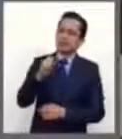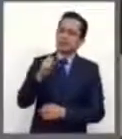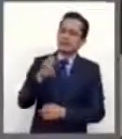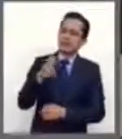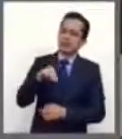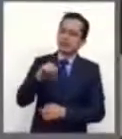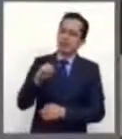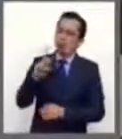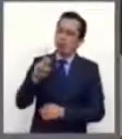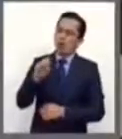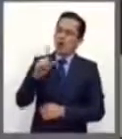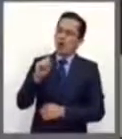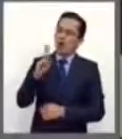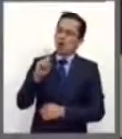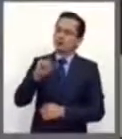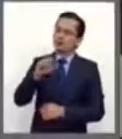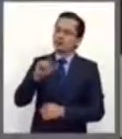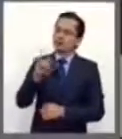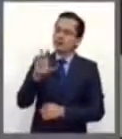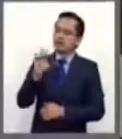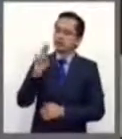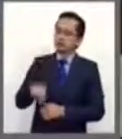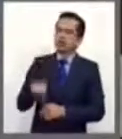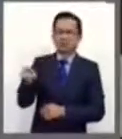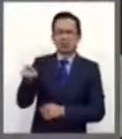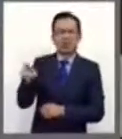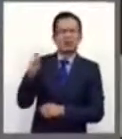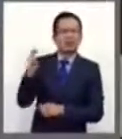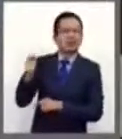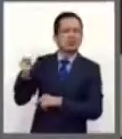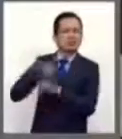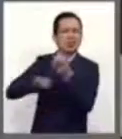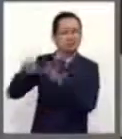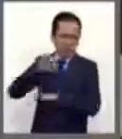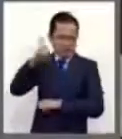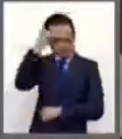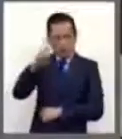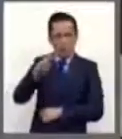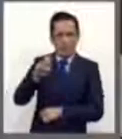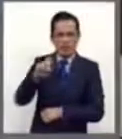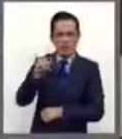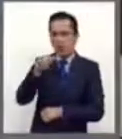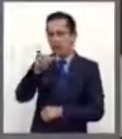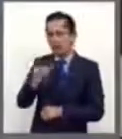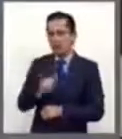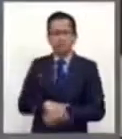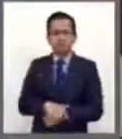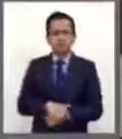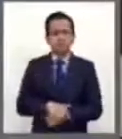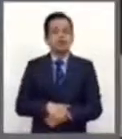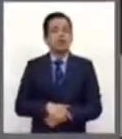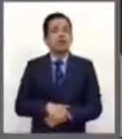promueve la empresa Veolia. Este punto de acuerdo fue